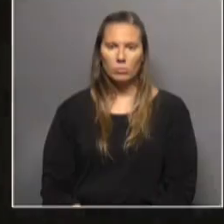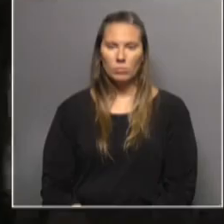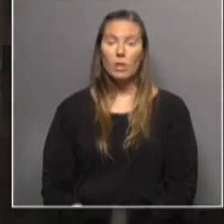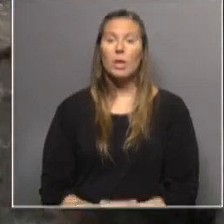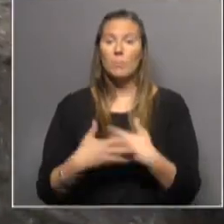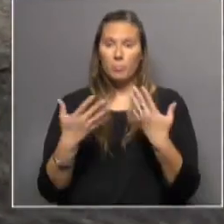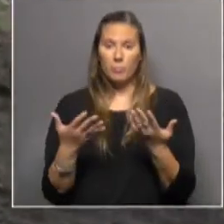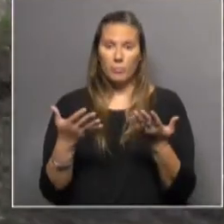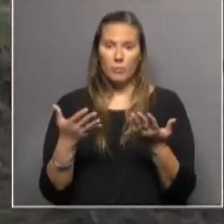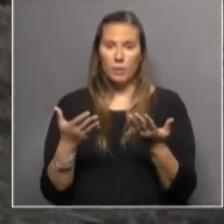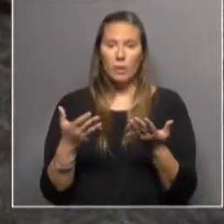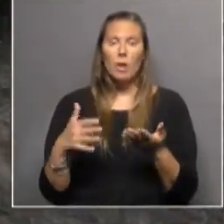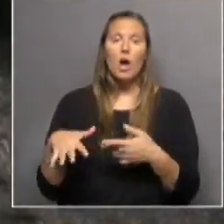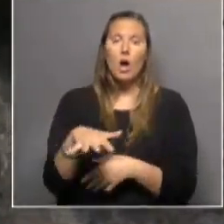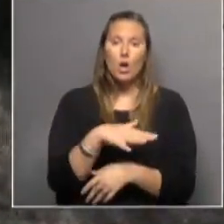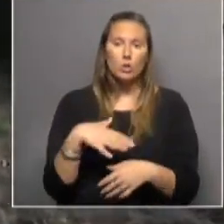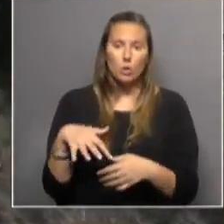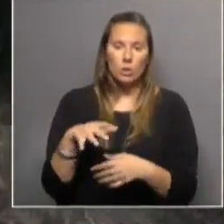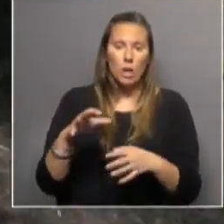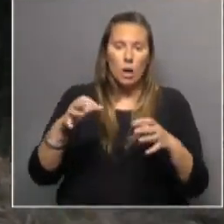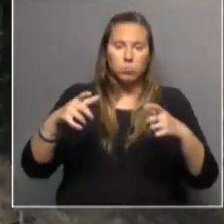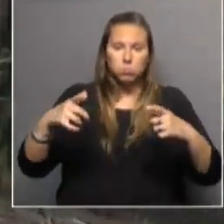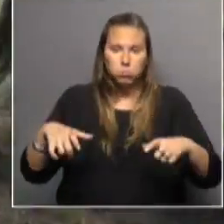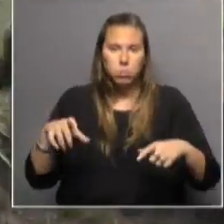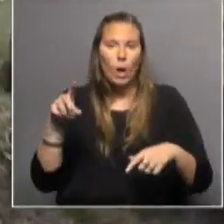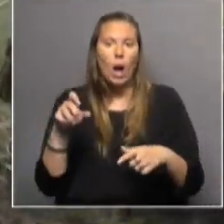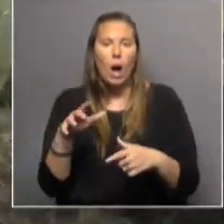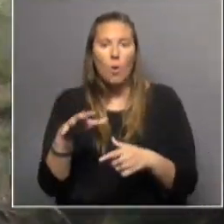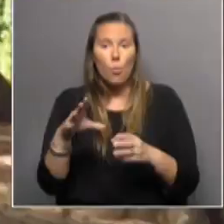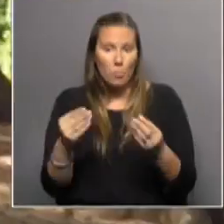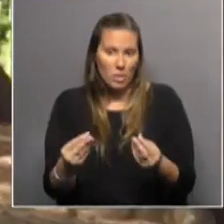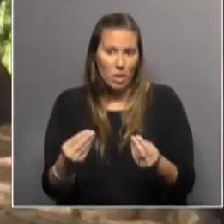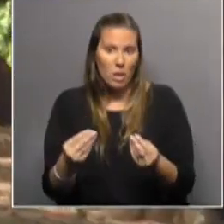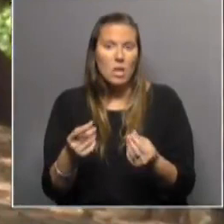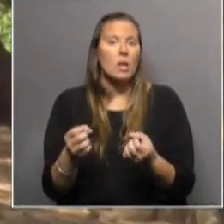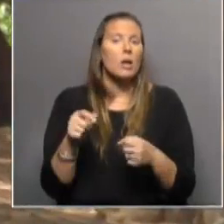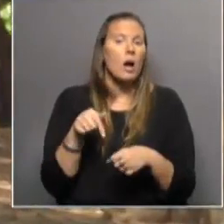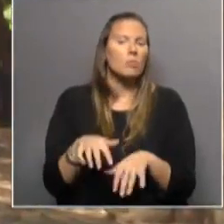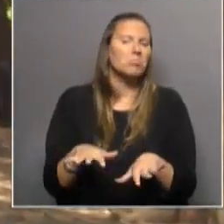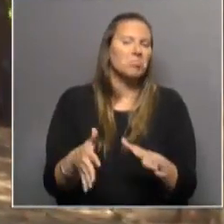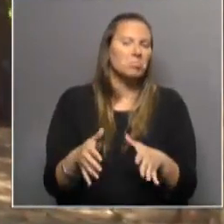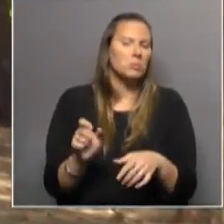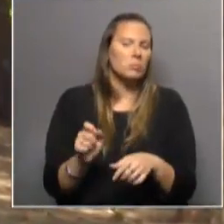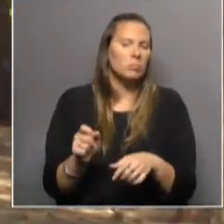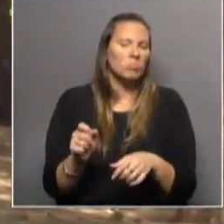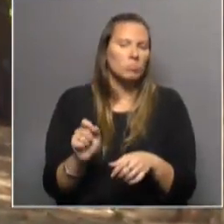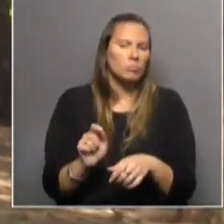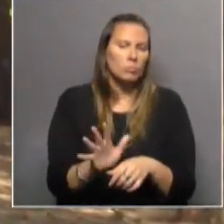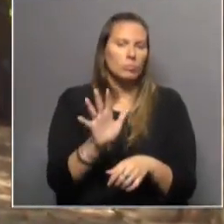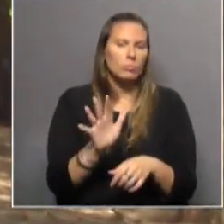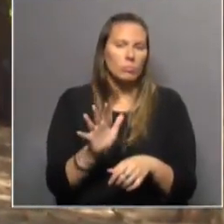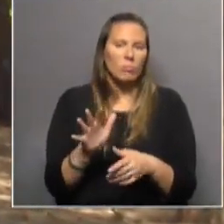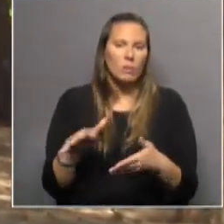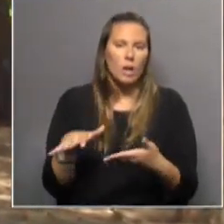Bueno, nos encontramos acá en la zona de los humedales. ¿Qué particularidades hay por acá? Bueno, ya el parque